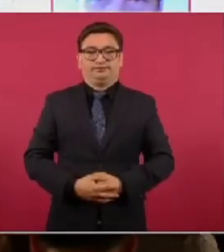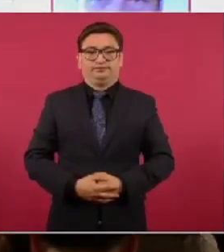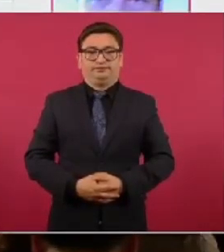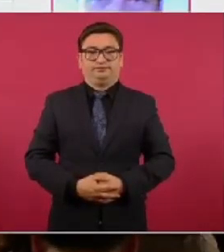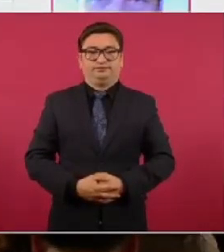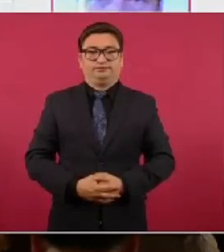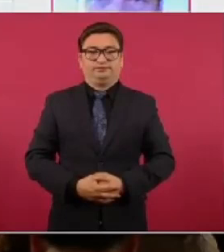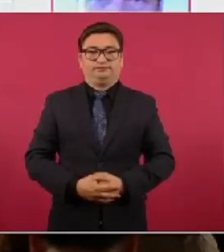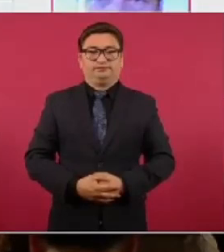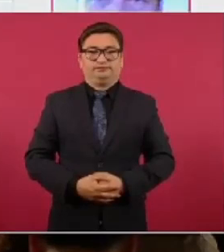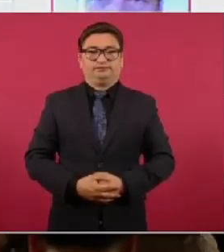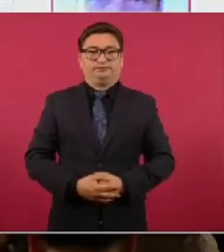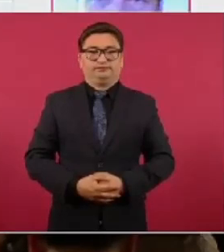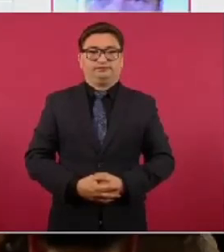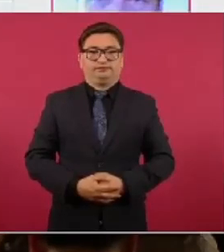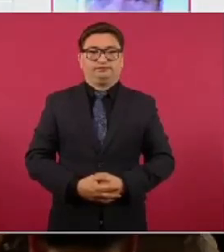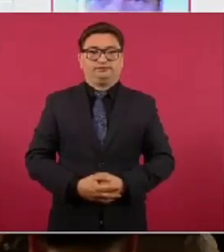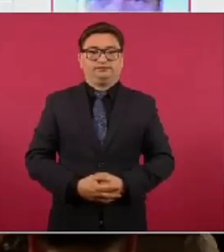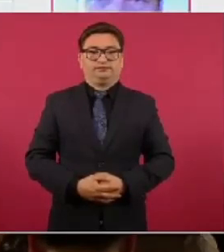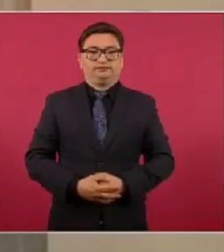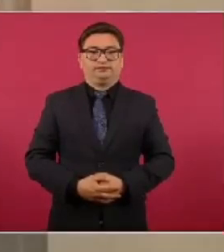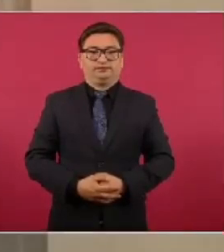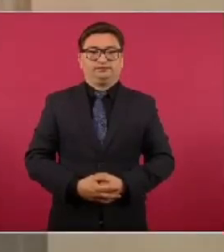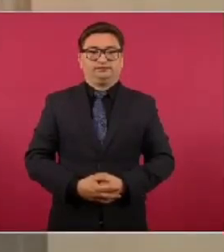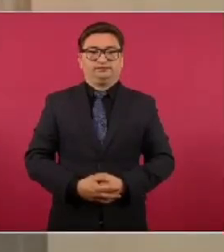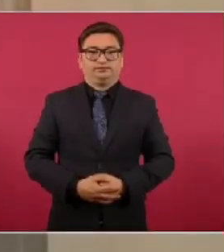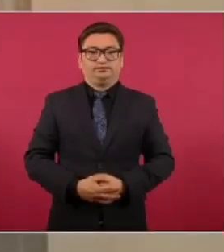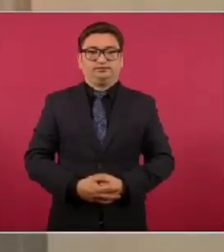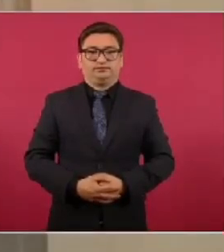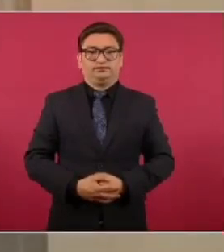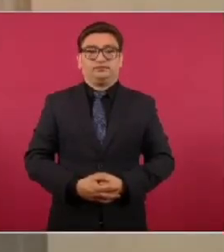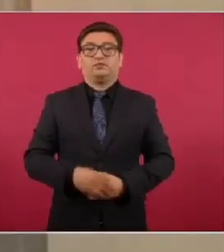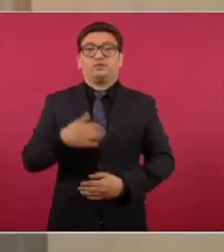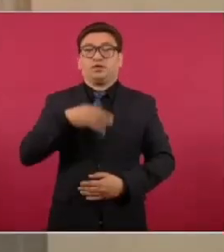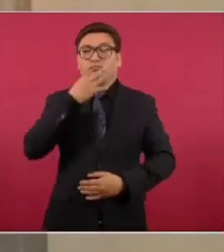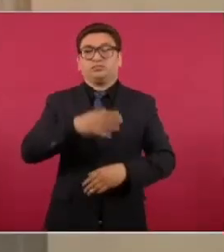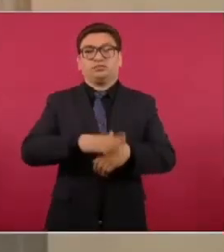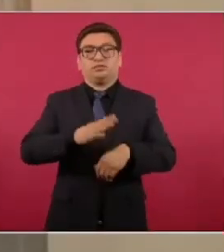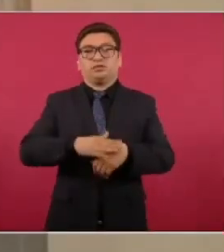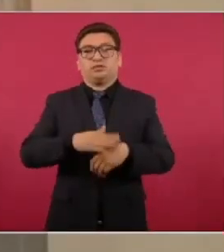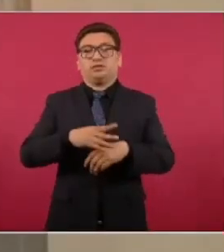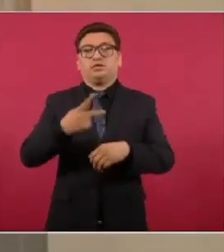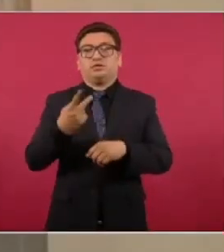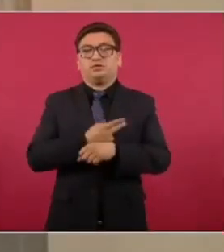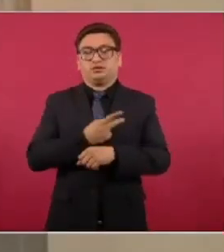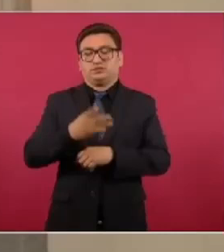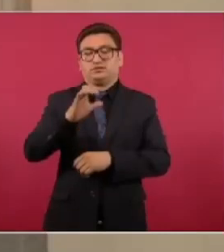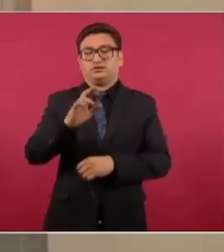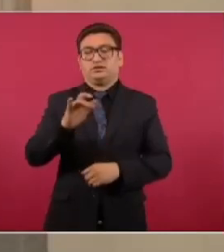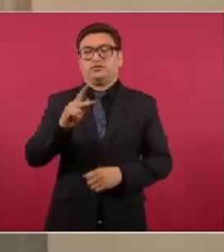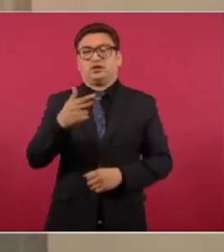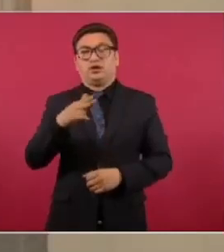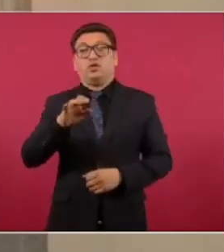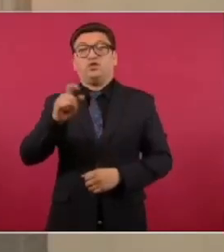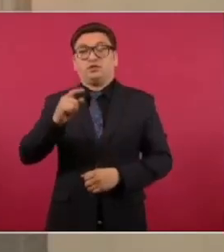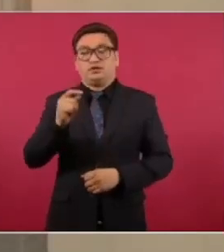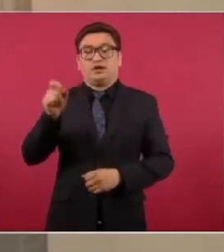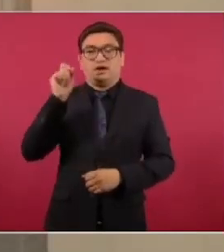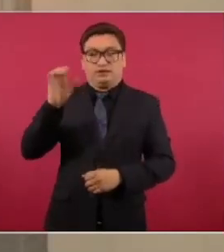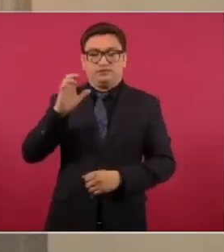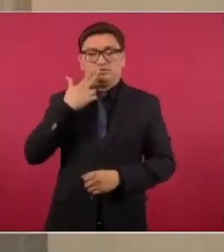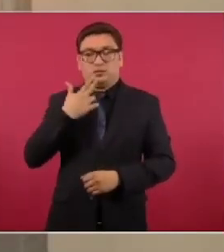Queremos en este momento informar del caso de Cerocahui en Chihuahua, en